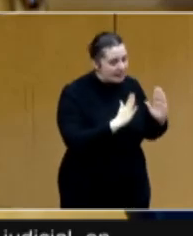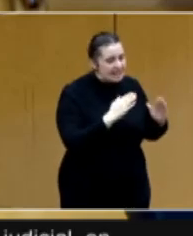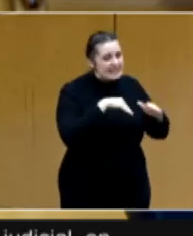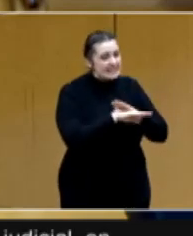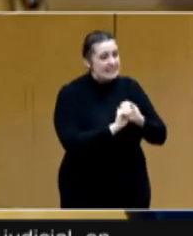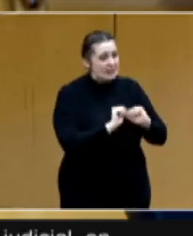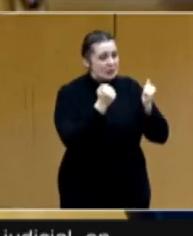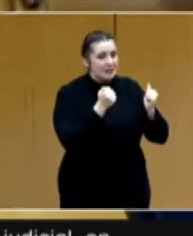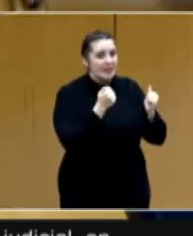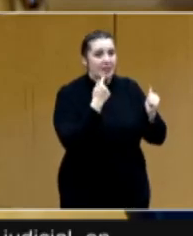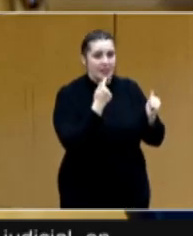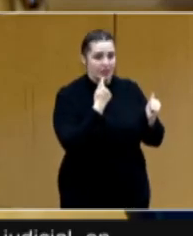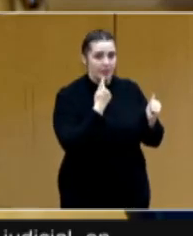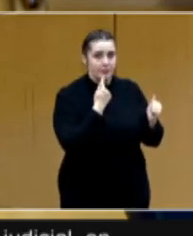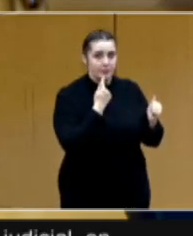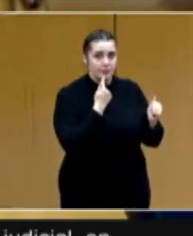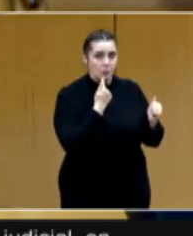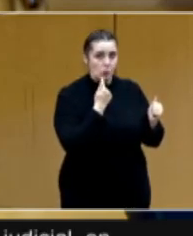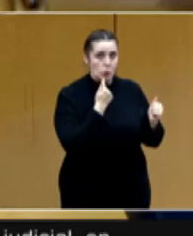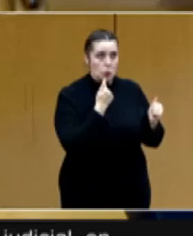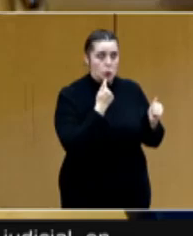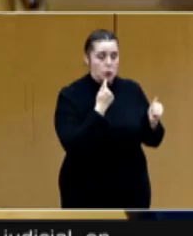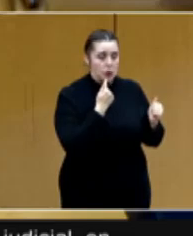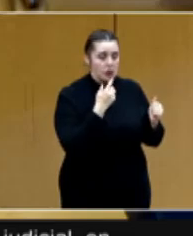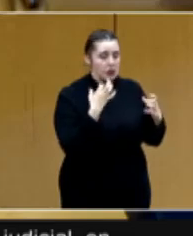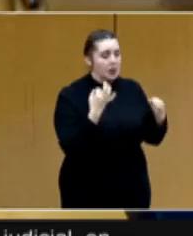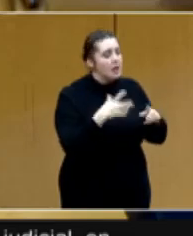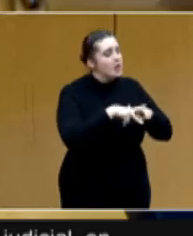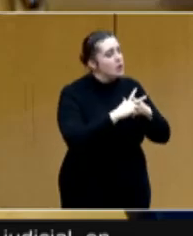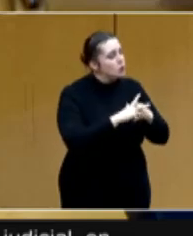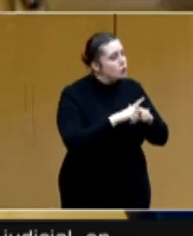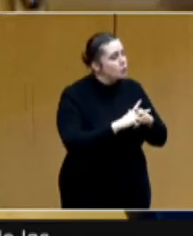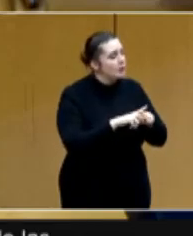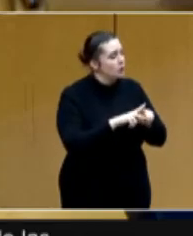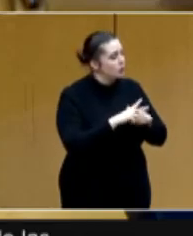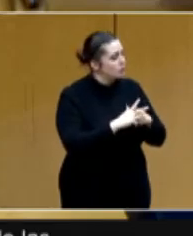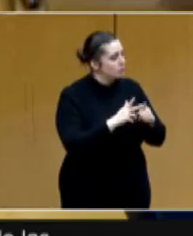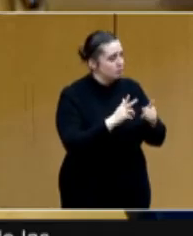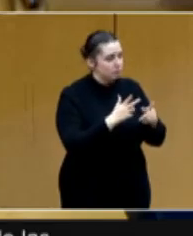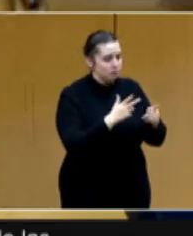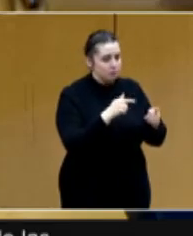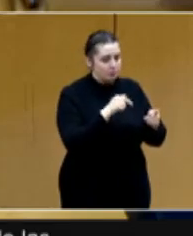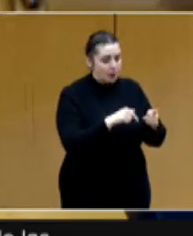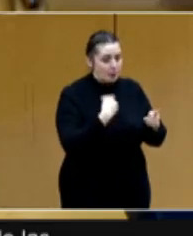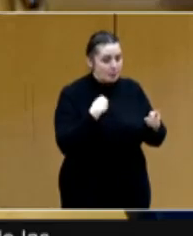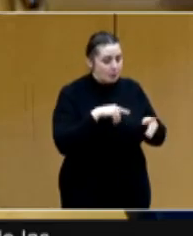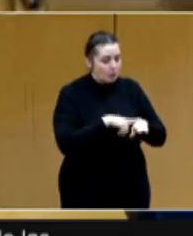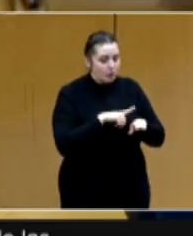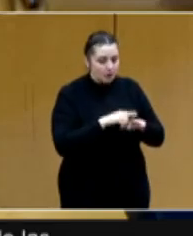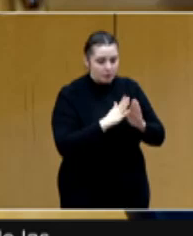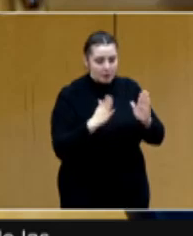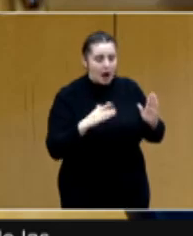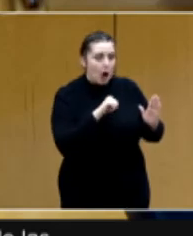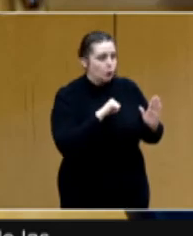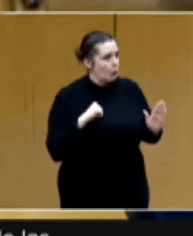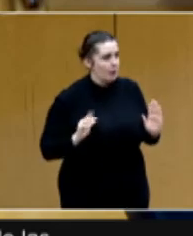base que hay que diseñar bien los instrumentos conteniendo estas salvaguardas pero al mismo tiempo proyectando en ellas la autonomía y